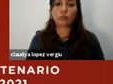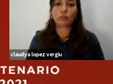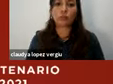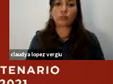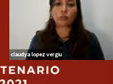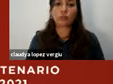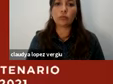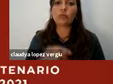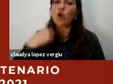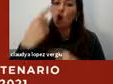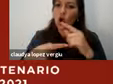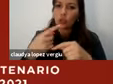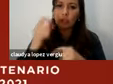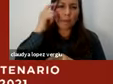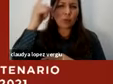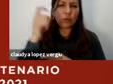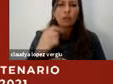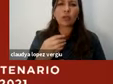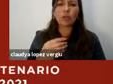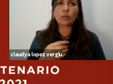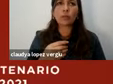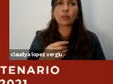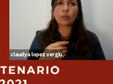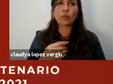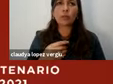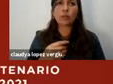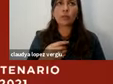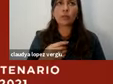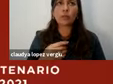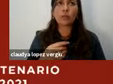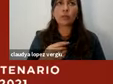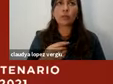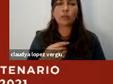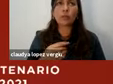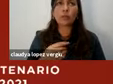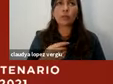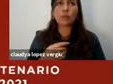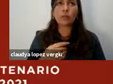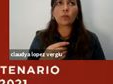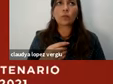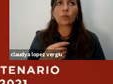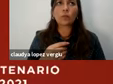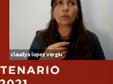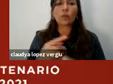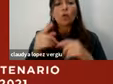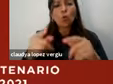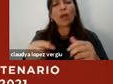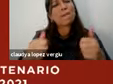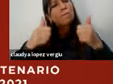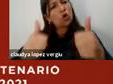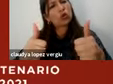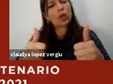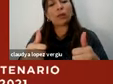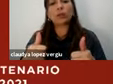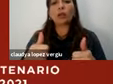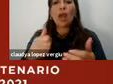Aquí hay otra consulta, dice, ¿cuán importante ha sido el apoyo y la orientación de diferentes organismos